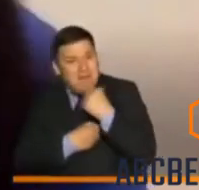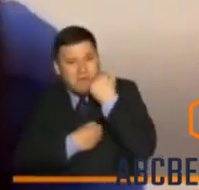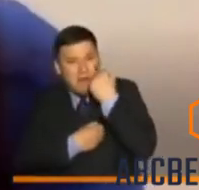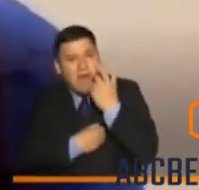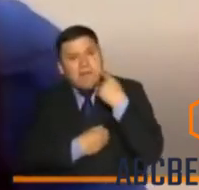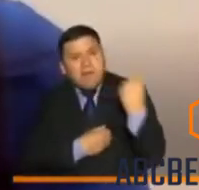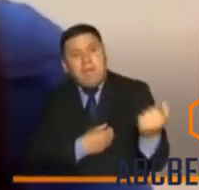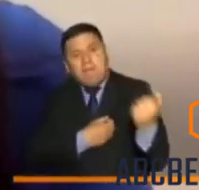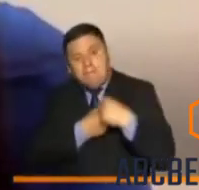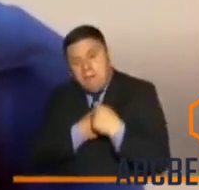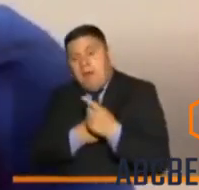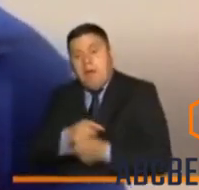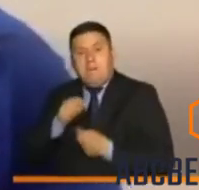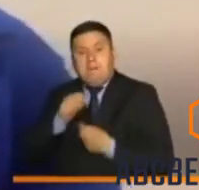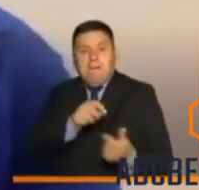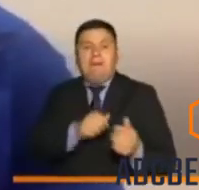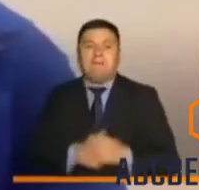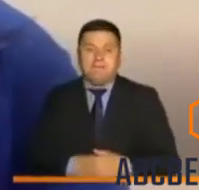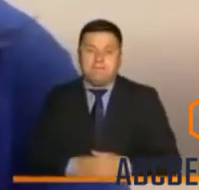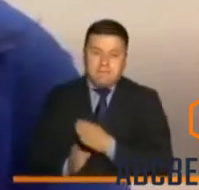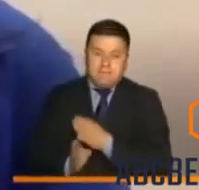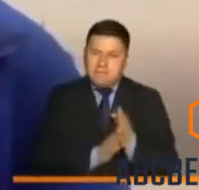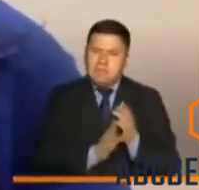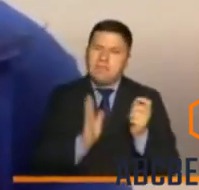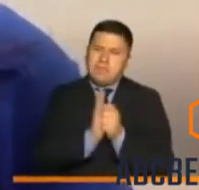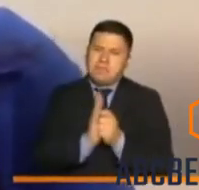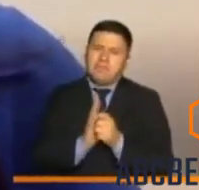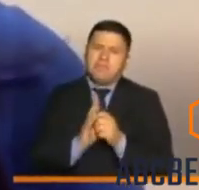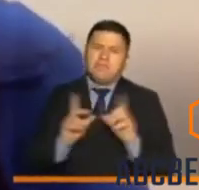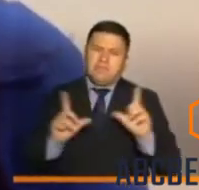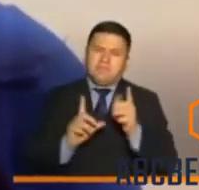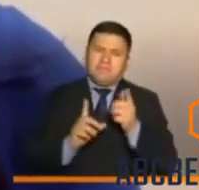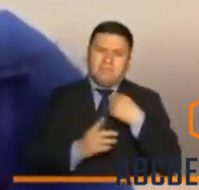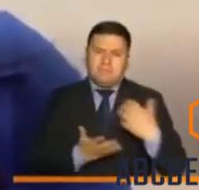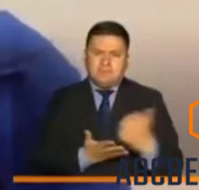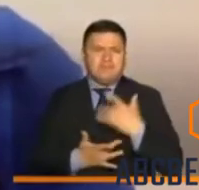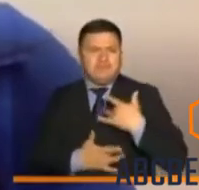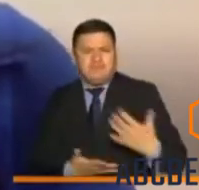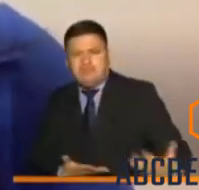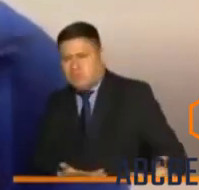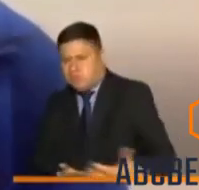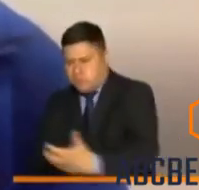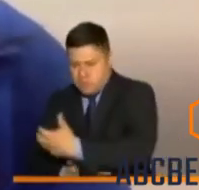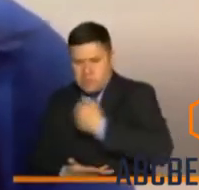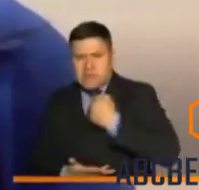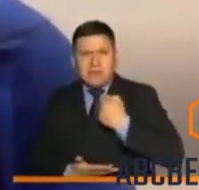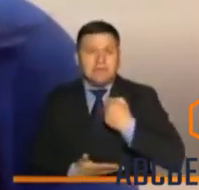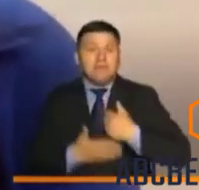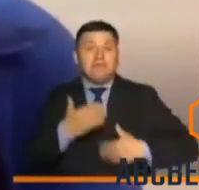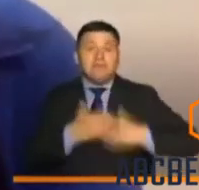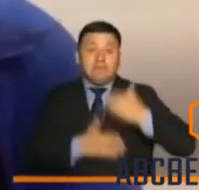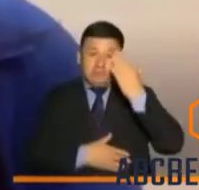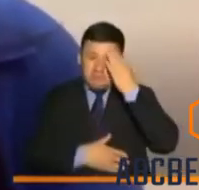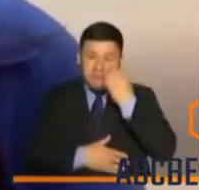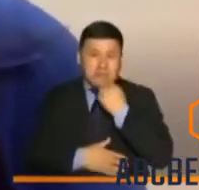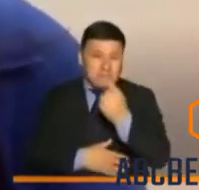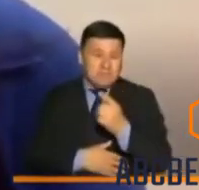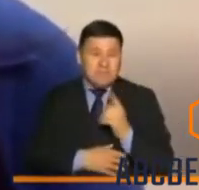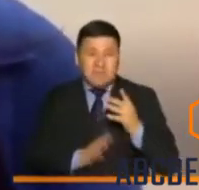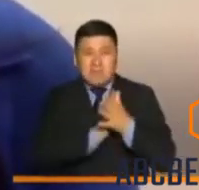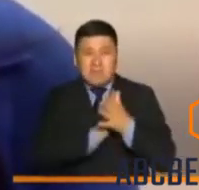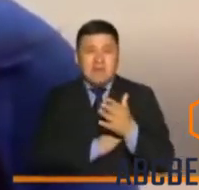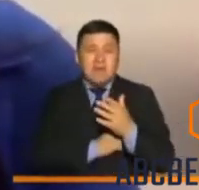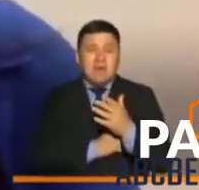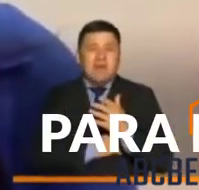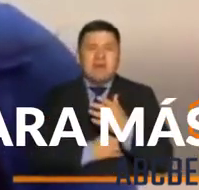Presidente, también quiero contarle en relación al programa Ingreso Solidario. Iniciaremos, como usted también lo anunció,